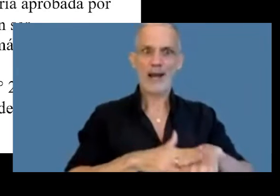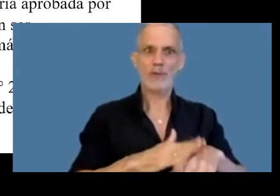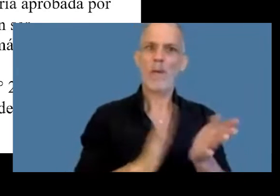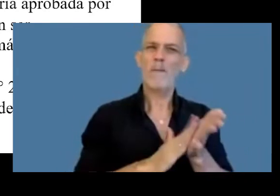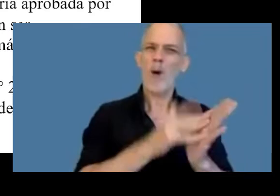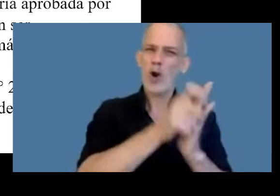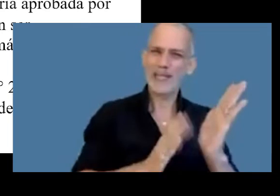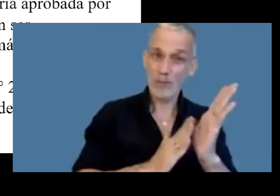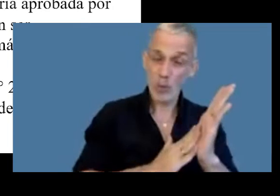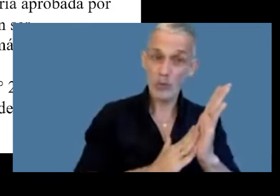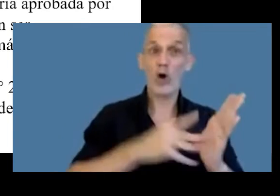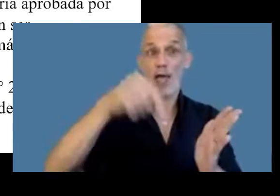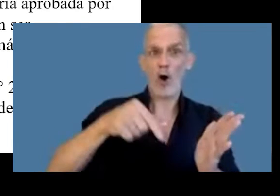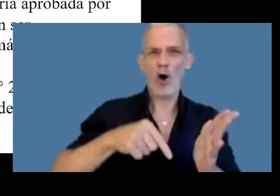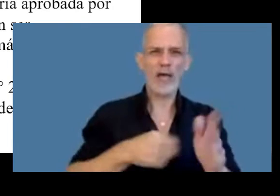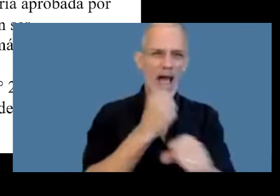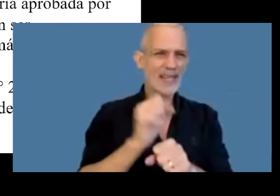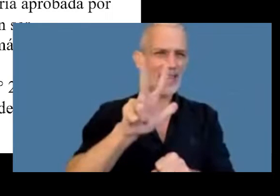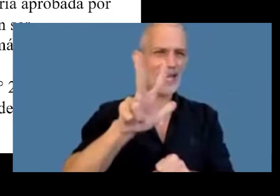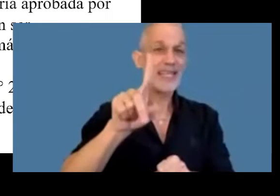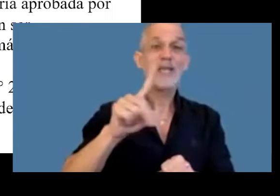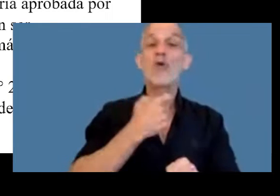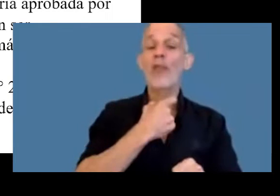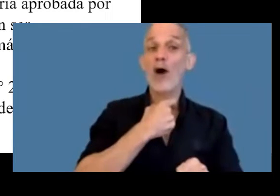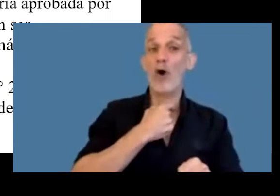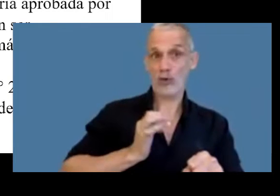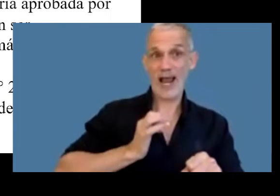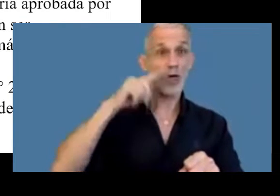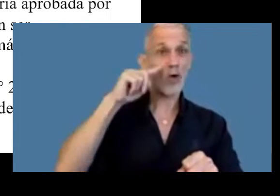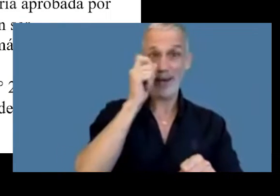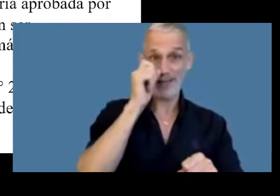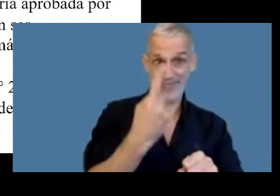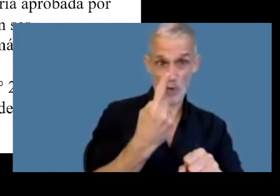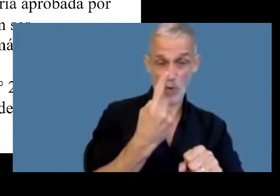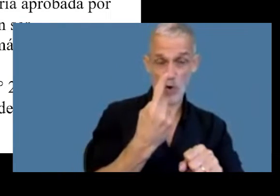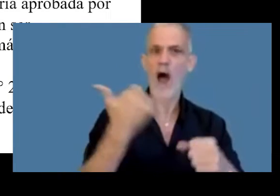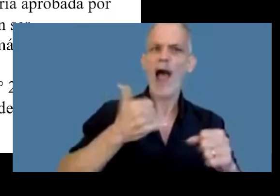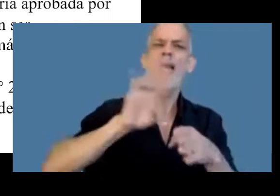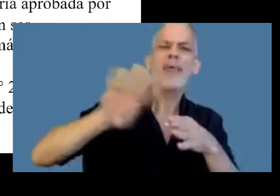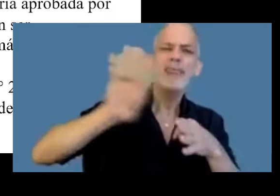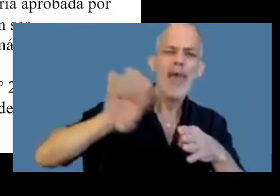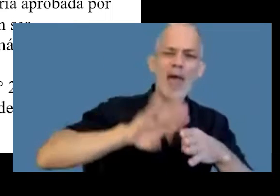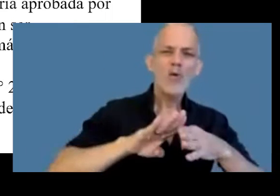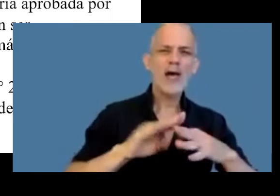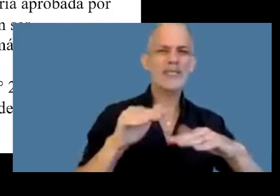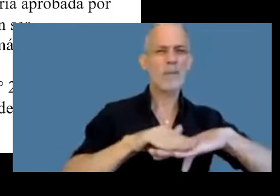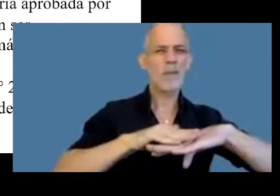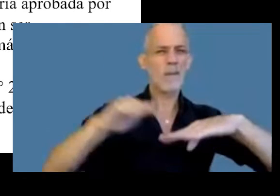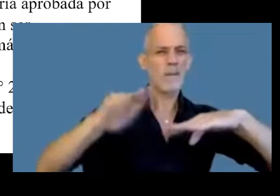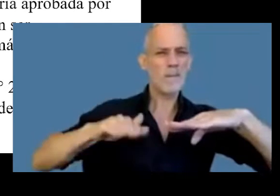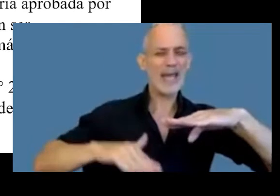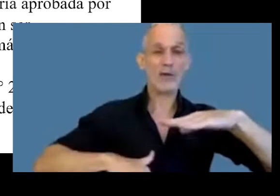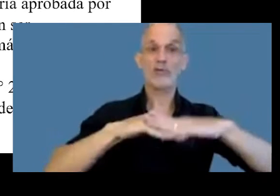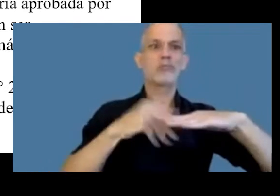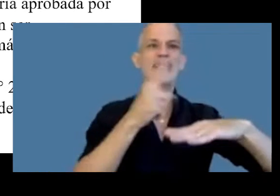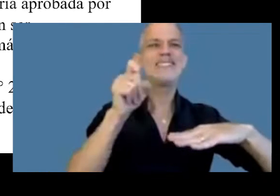que hoy, al 31 de agosto del 2021, tuvieran deudas inferiores a 100.000